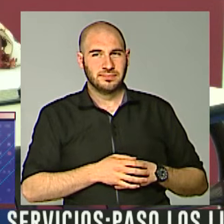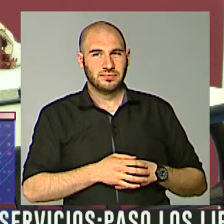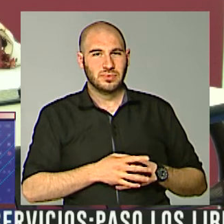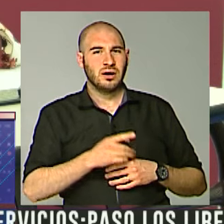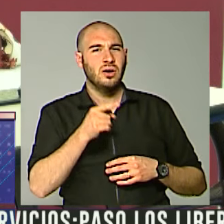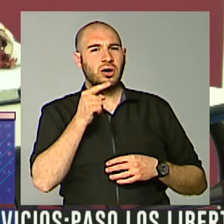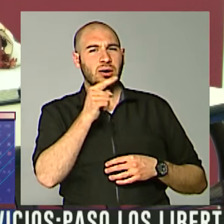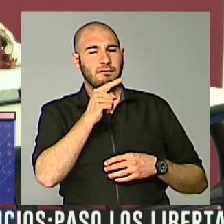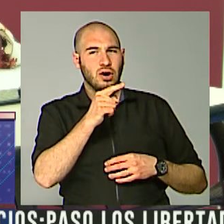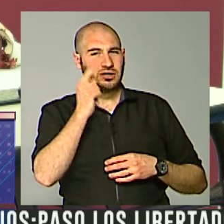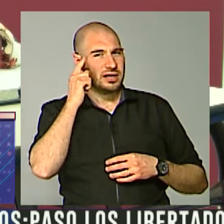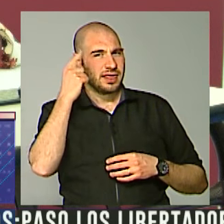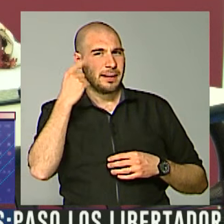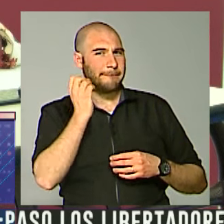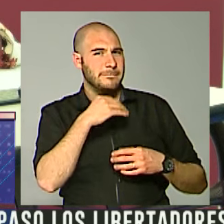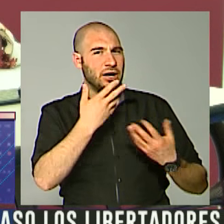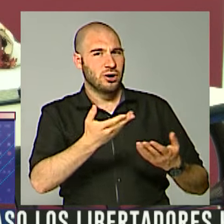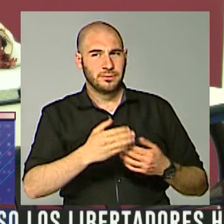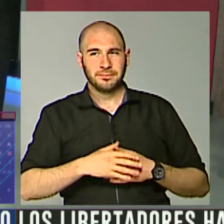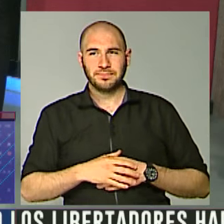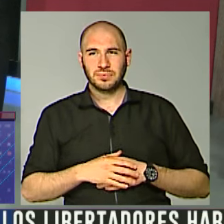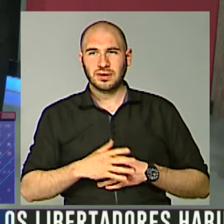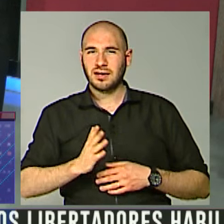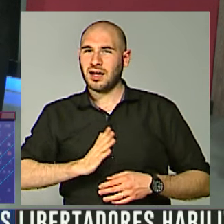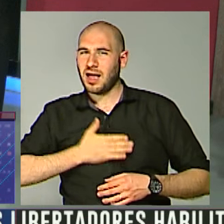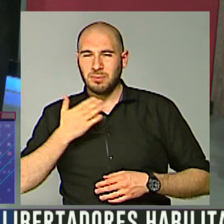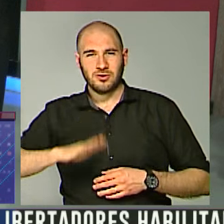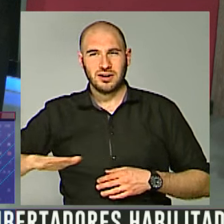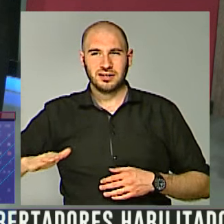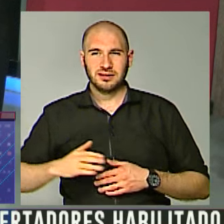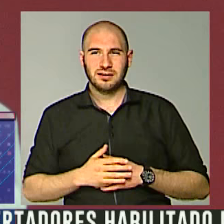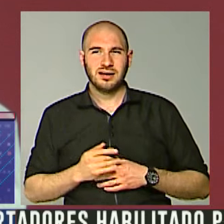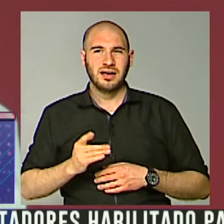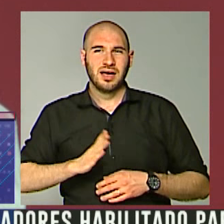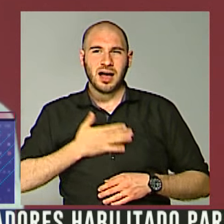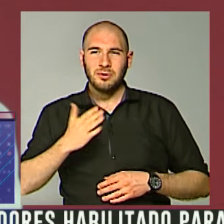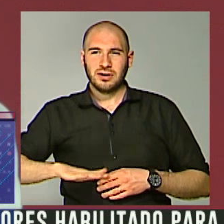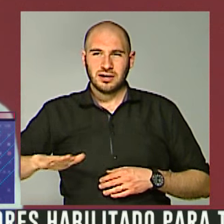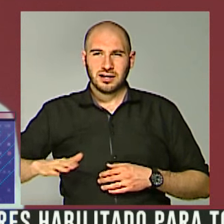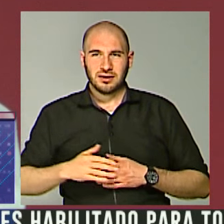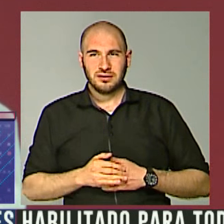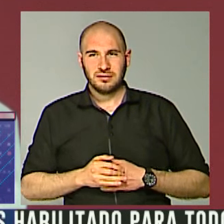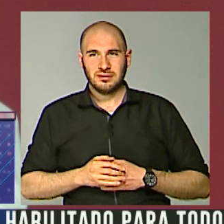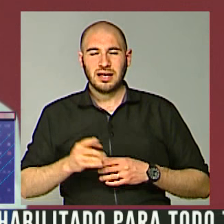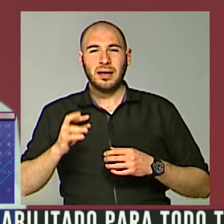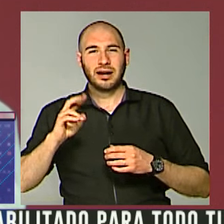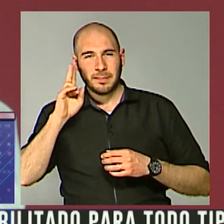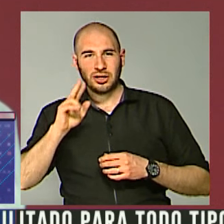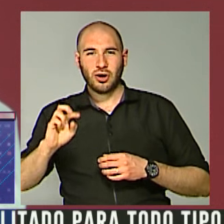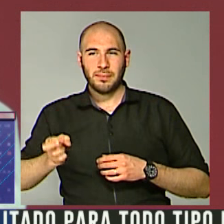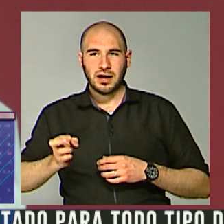usted piensa que es lo más lindo que le ha dado? El cariño de los chicos, el respeto de los